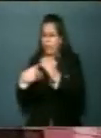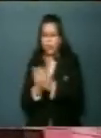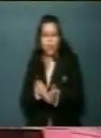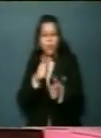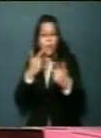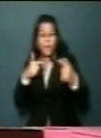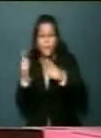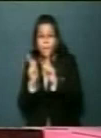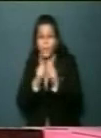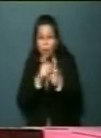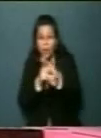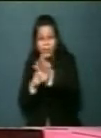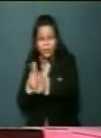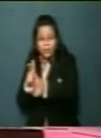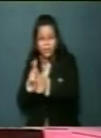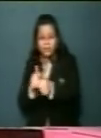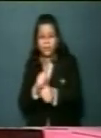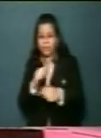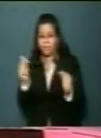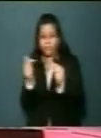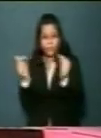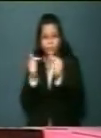armados como forma de lucha política.